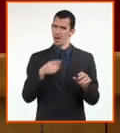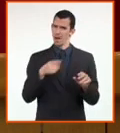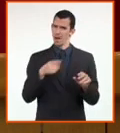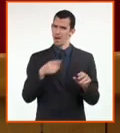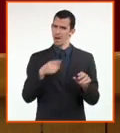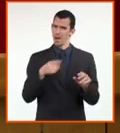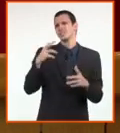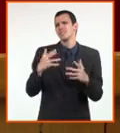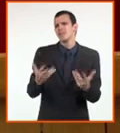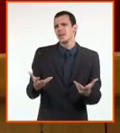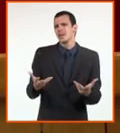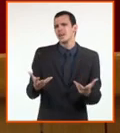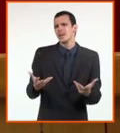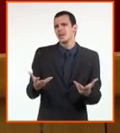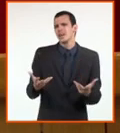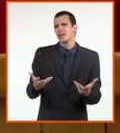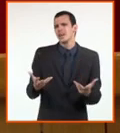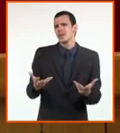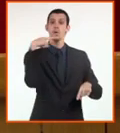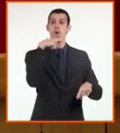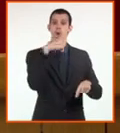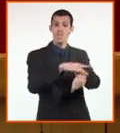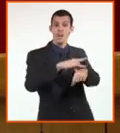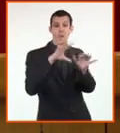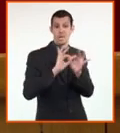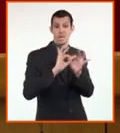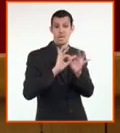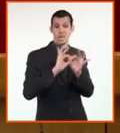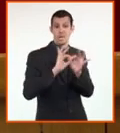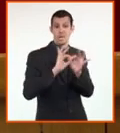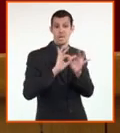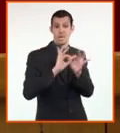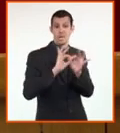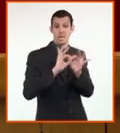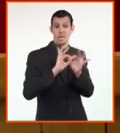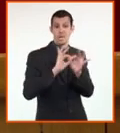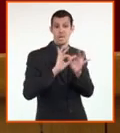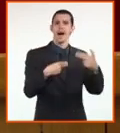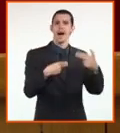activas y en la amplia y salvadora campaña de vacunación. En